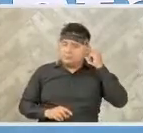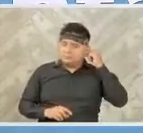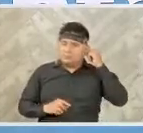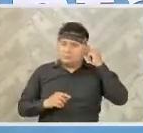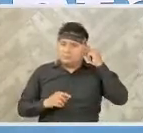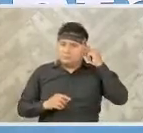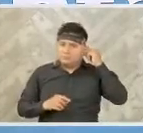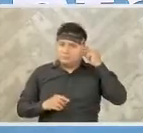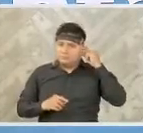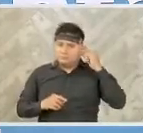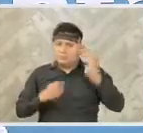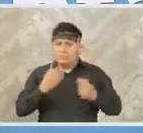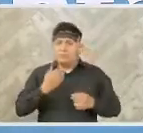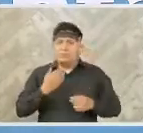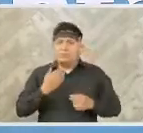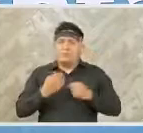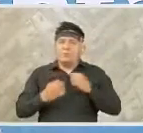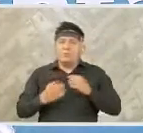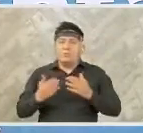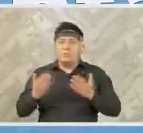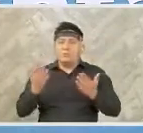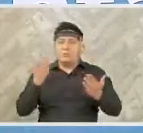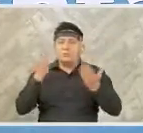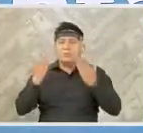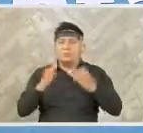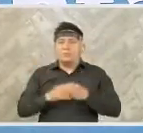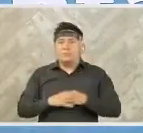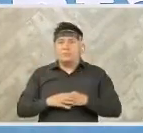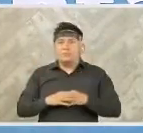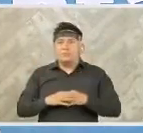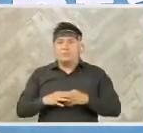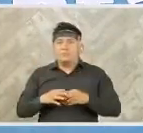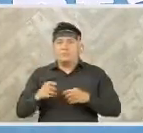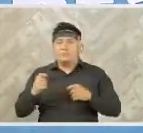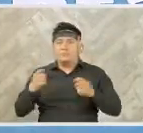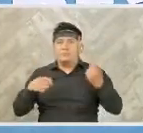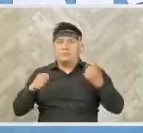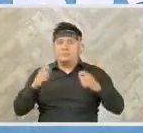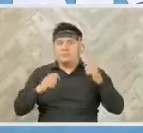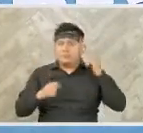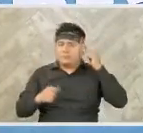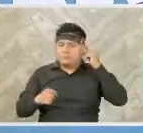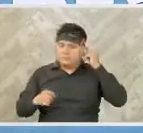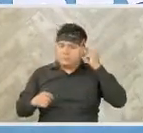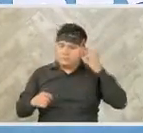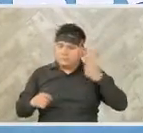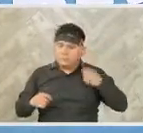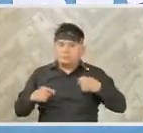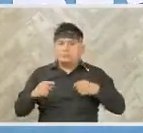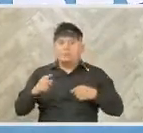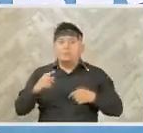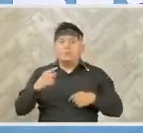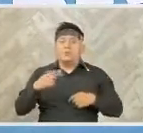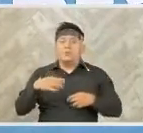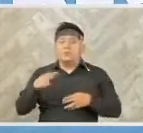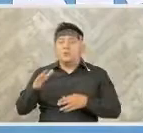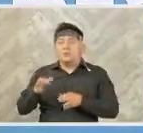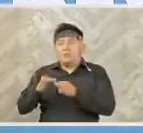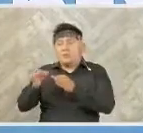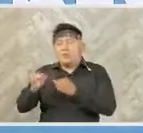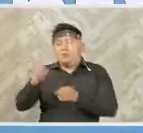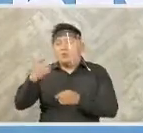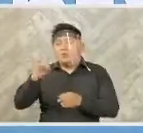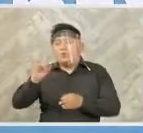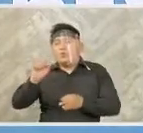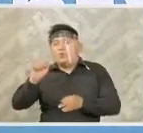hoy. Por ejemplo, implementamos un piloto de mejoramiento genético para el ganado en San Faustino y en Guaramito.